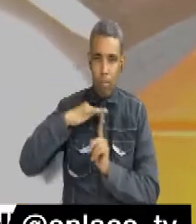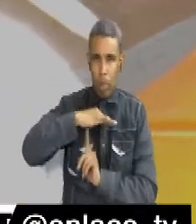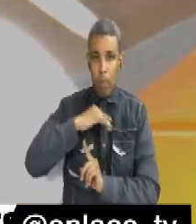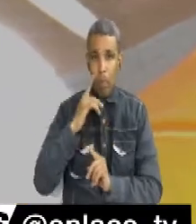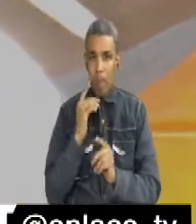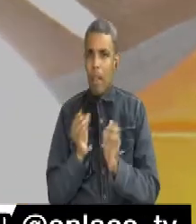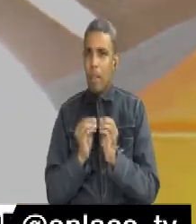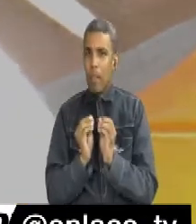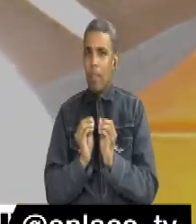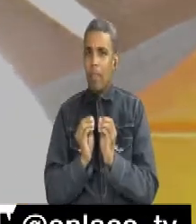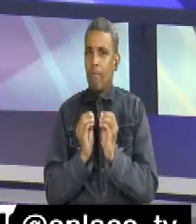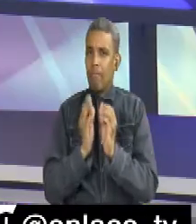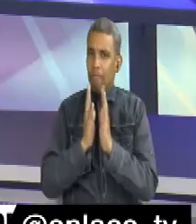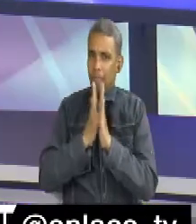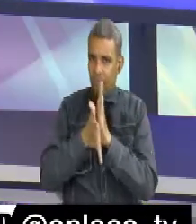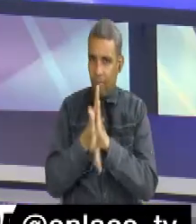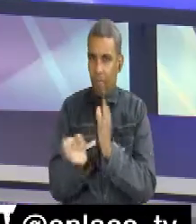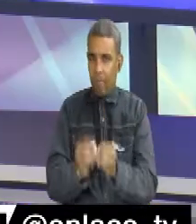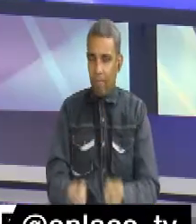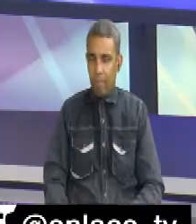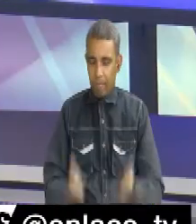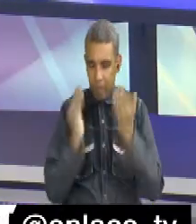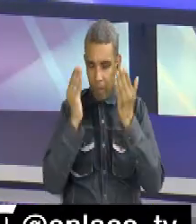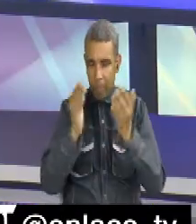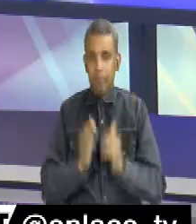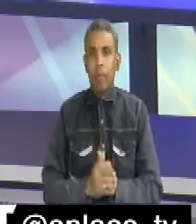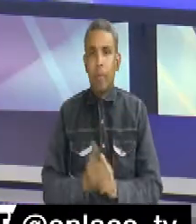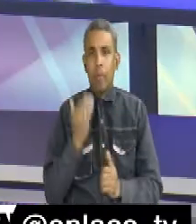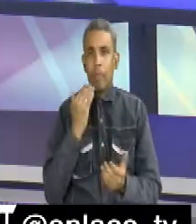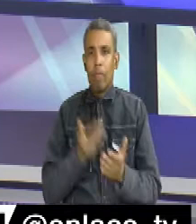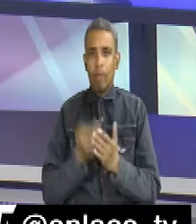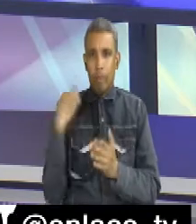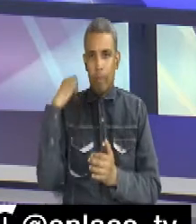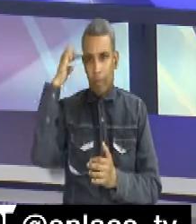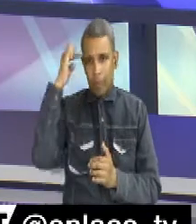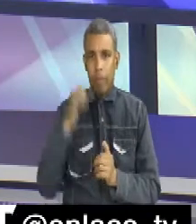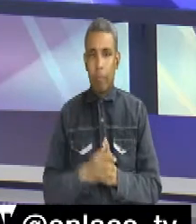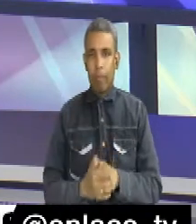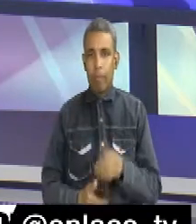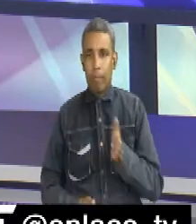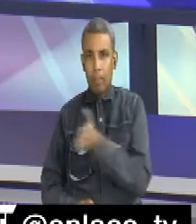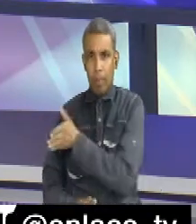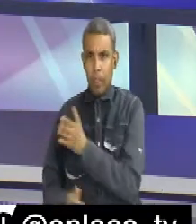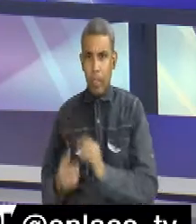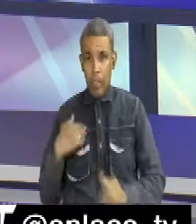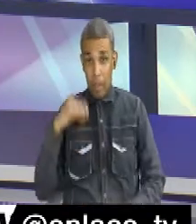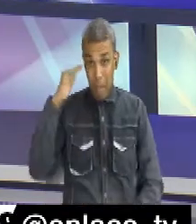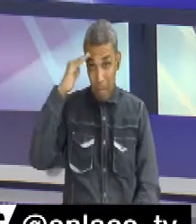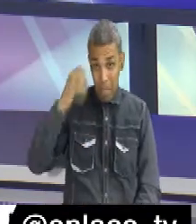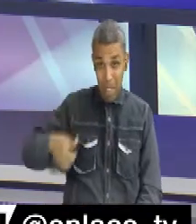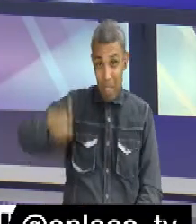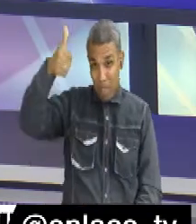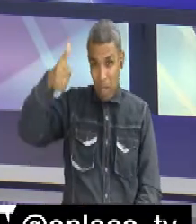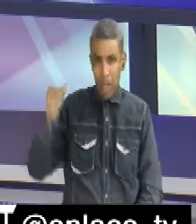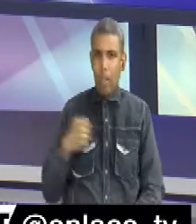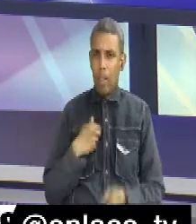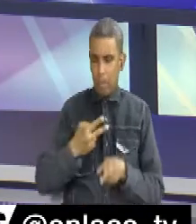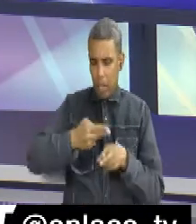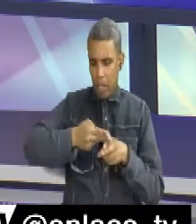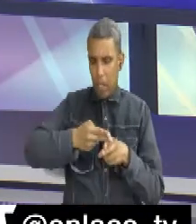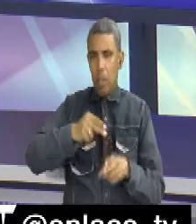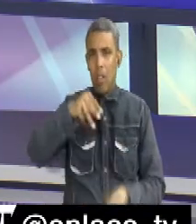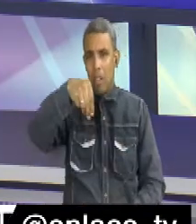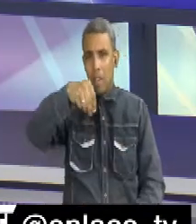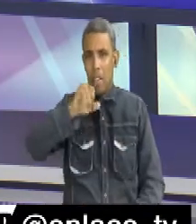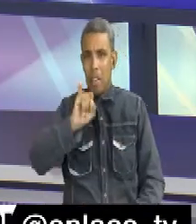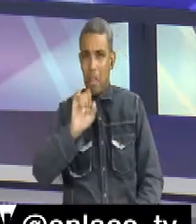estudios. Muy buenas tardes. Gracias, Pedro. Buenas tardes. Por su parte, el comandante del BAEP 7, el coronel Leonardo Miranda, explicó el